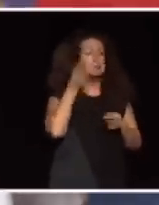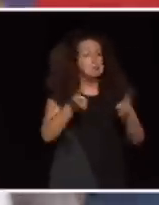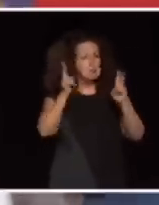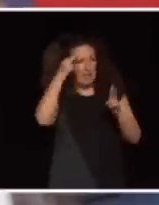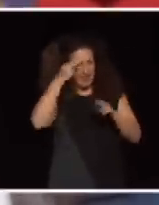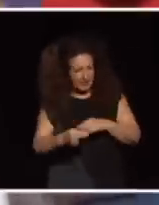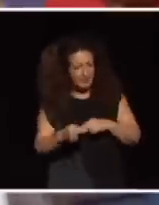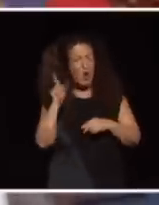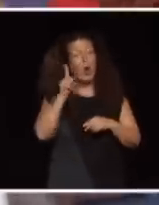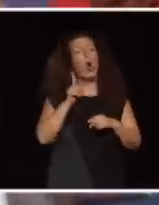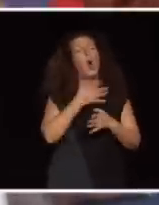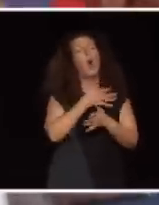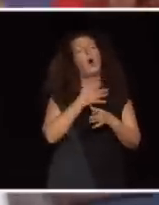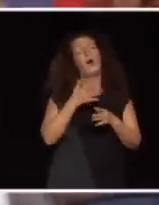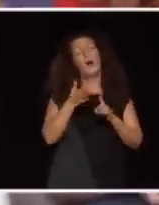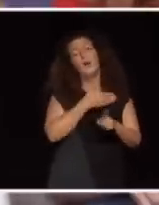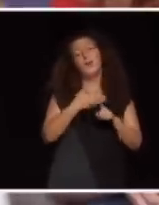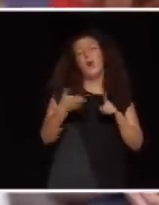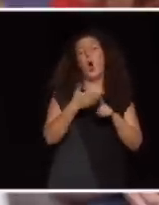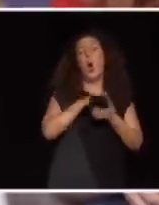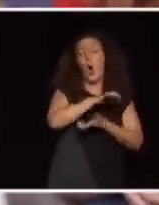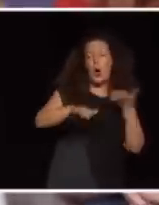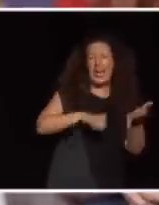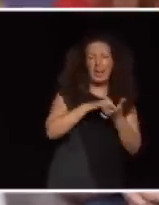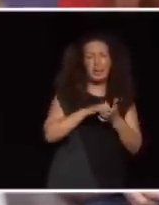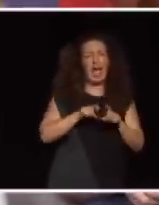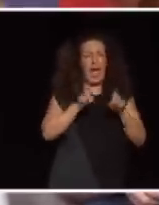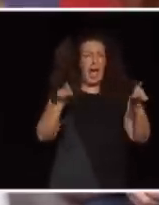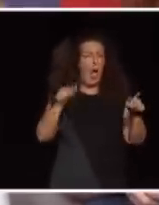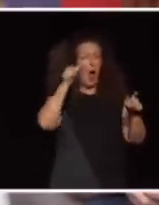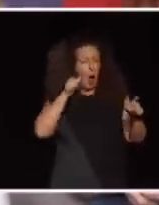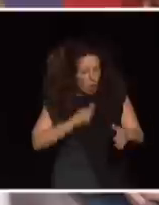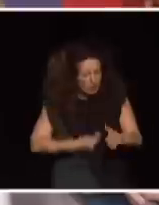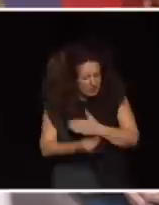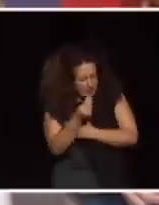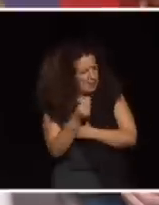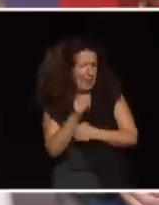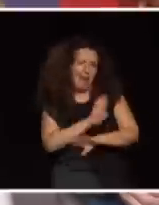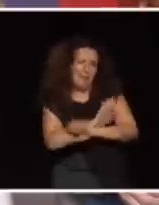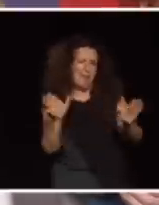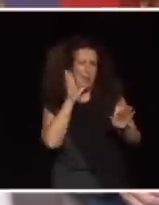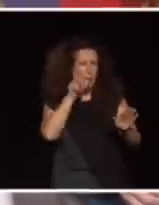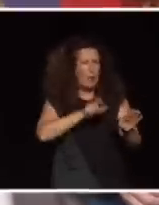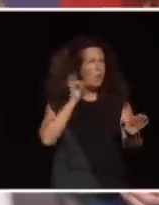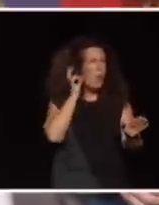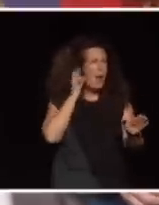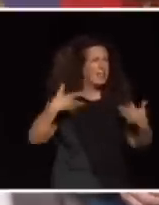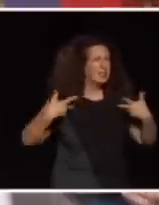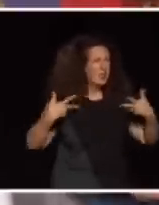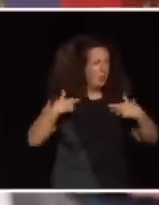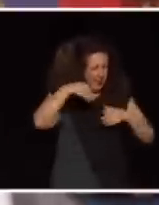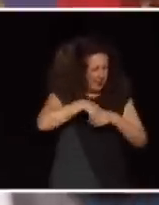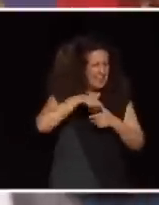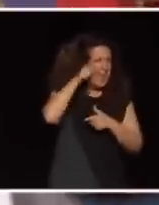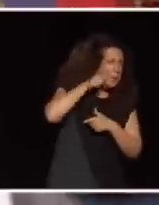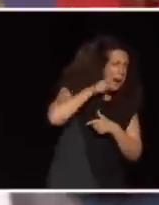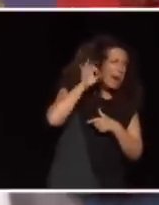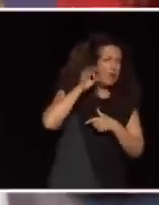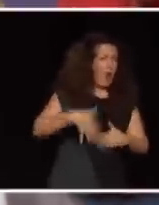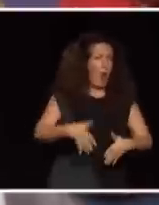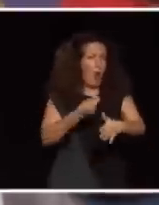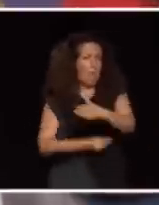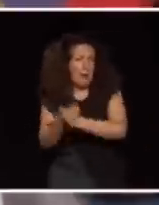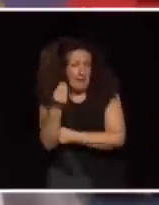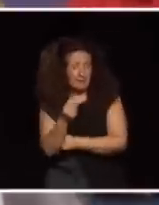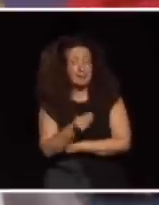violencia obstétrica que hace que muchas mujeres sufran muchísimo en sus embarazos y en sus partos, luchar de manera decidida contra